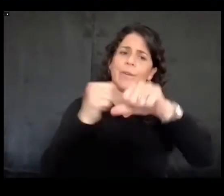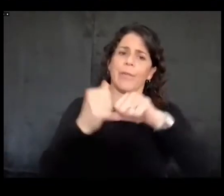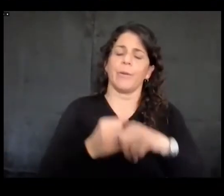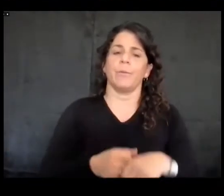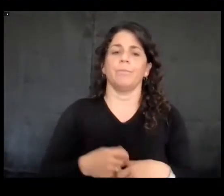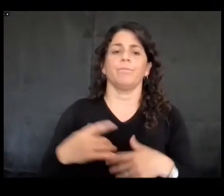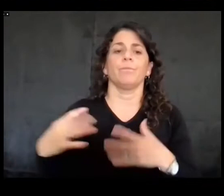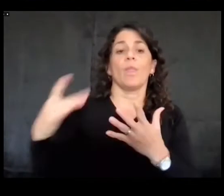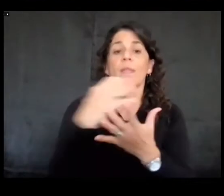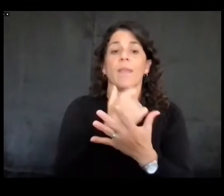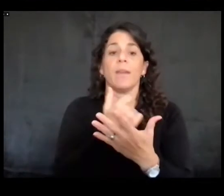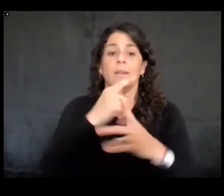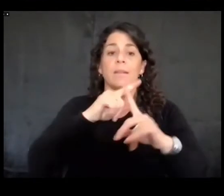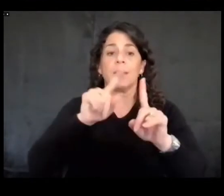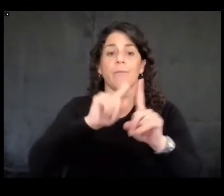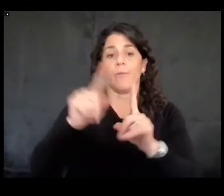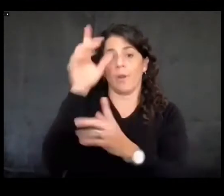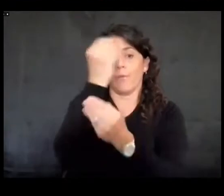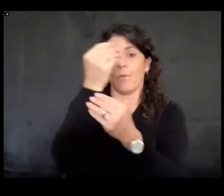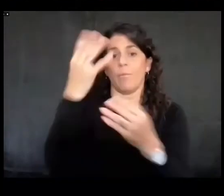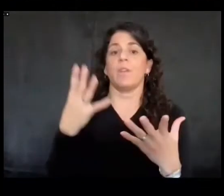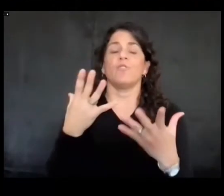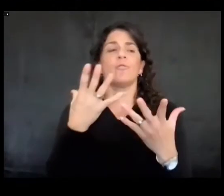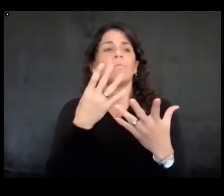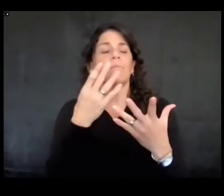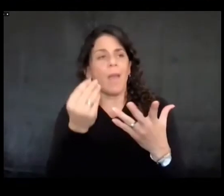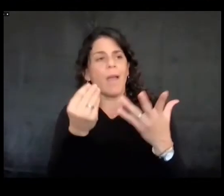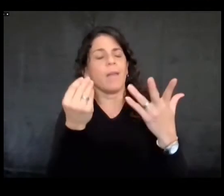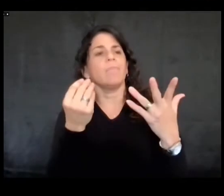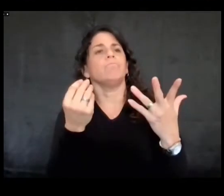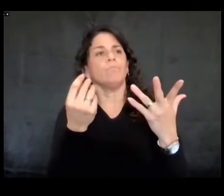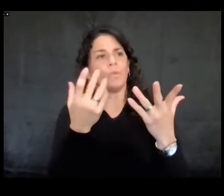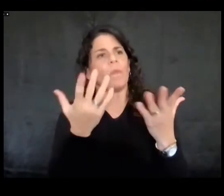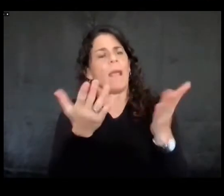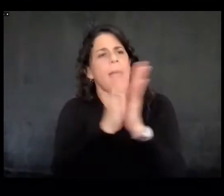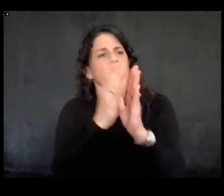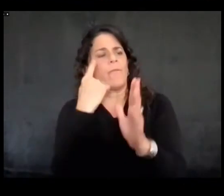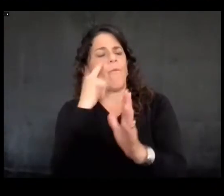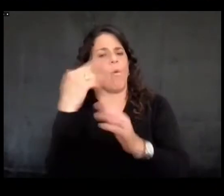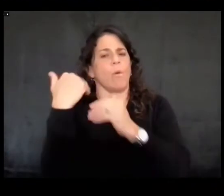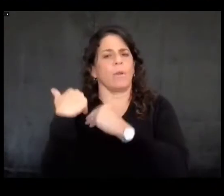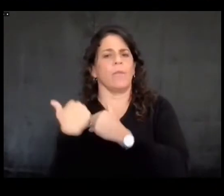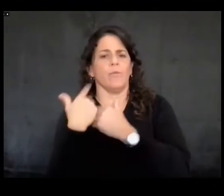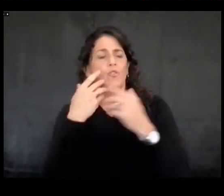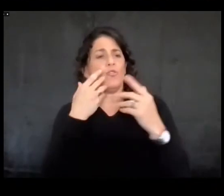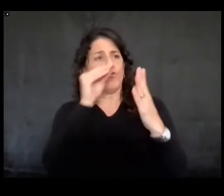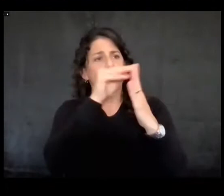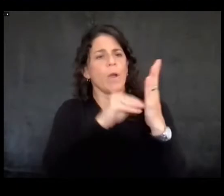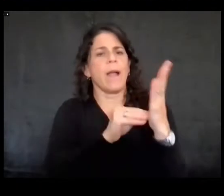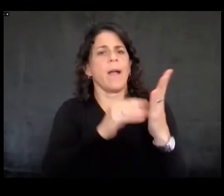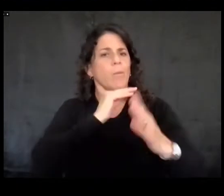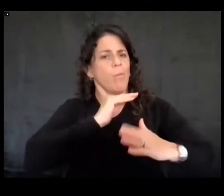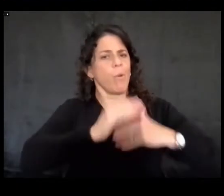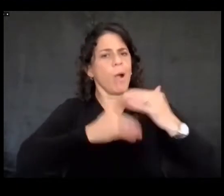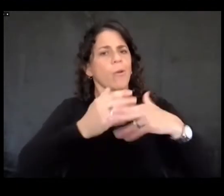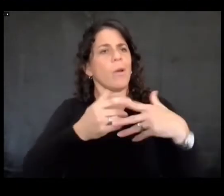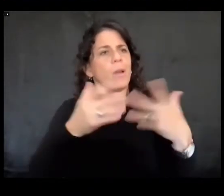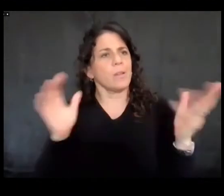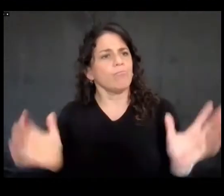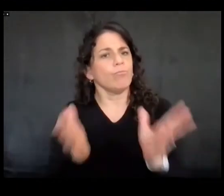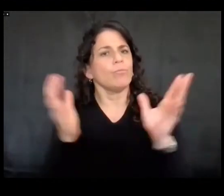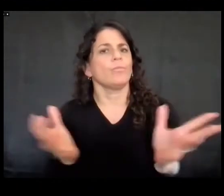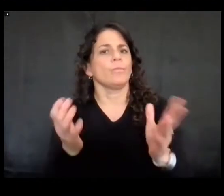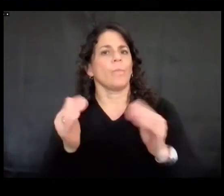apoyen juntar la información y todas las medidas de responsabilidad para evaluar los progresos